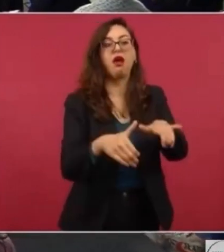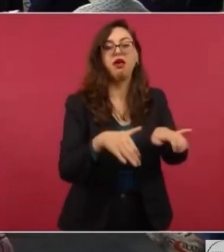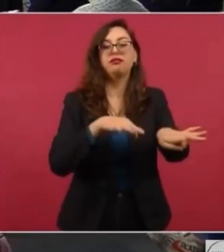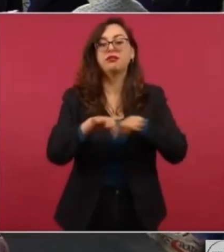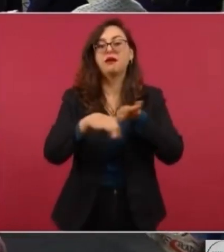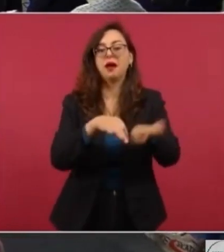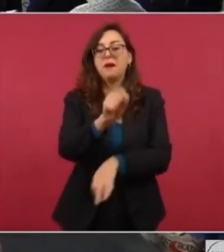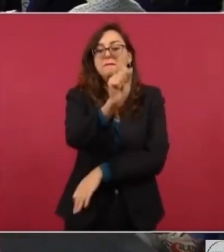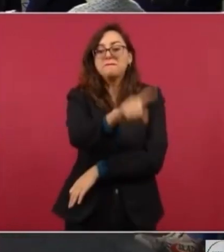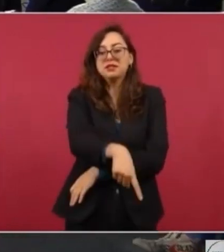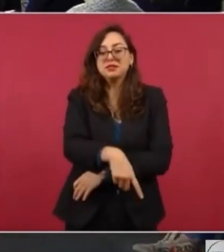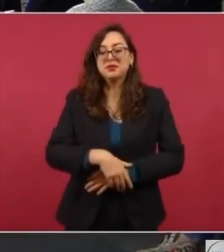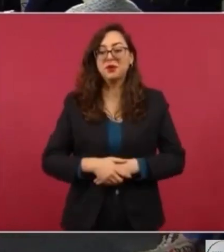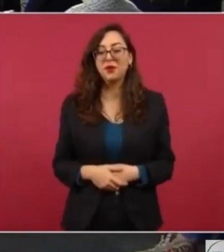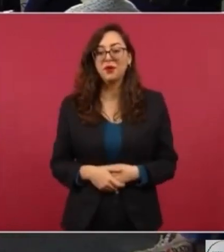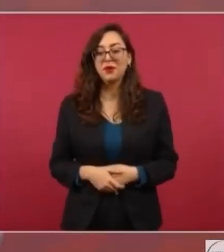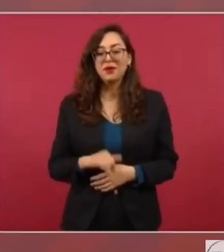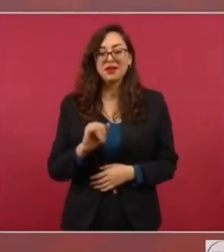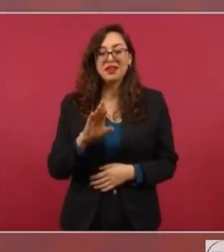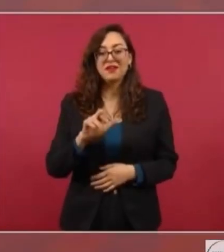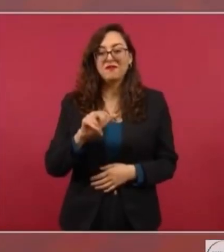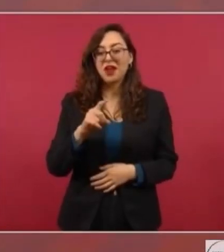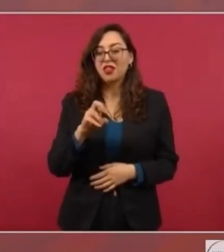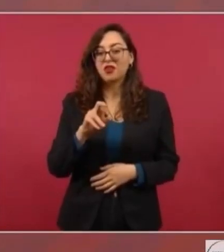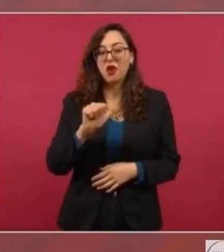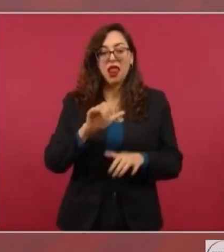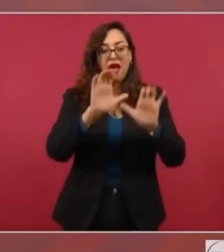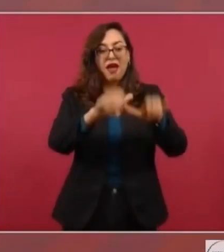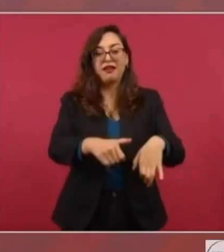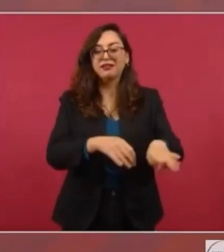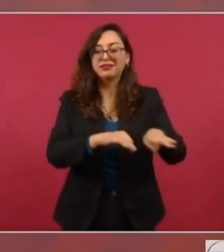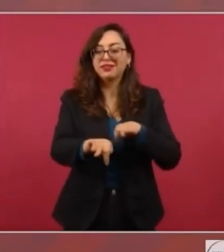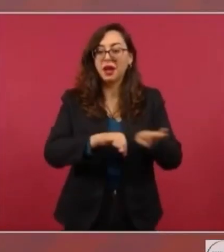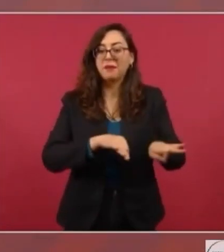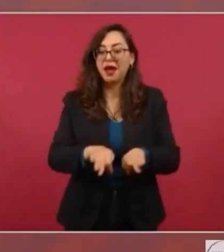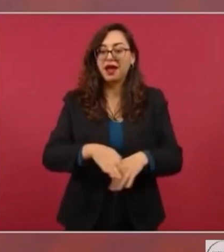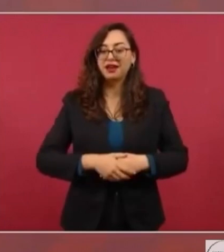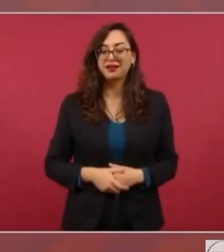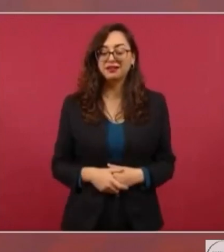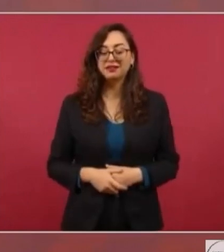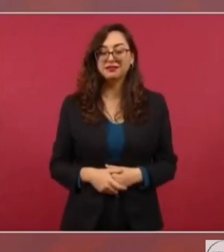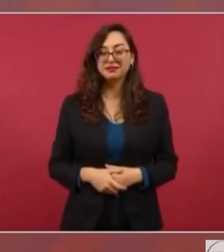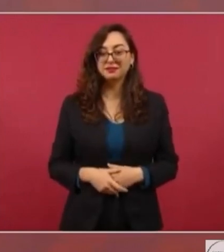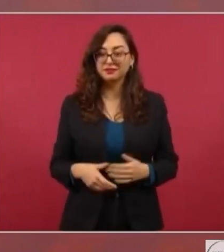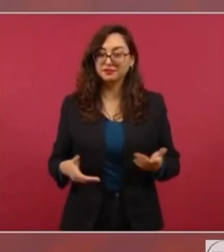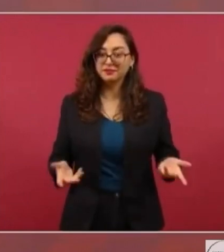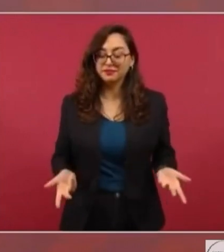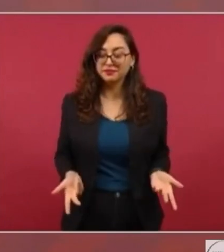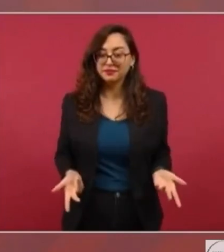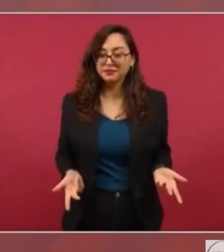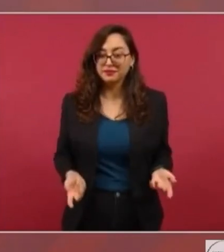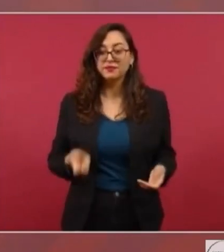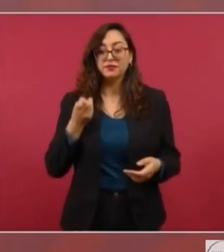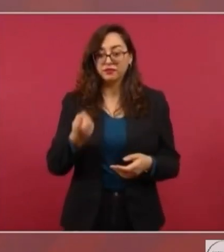en una ley de austeridad que enviamos. Lo echaron abajo en la Corte.